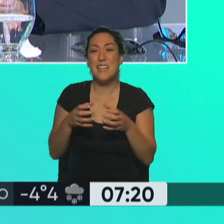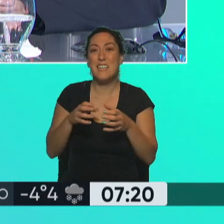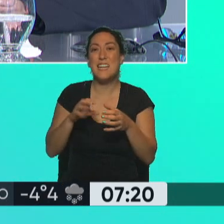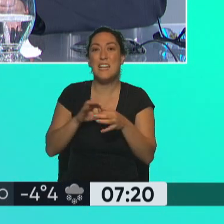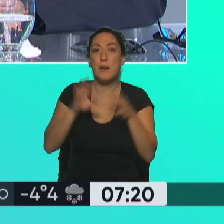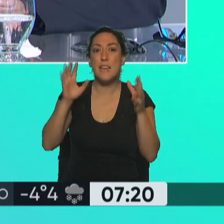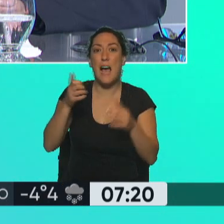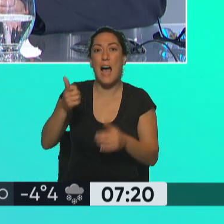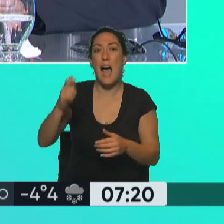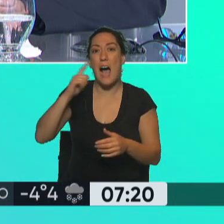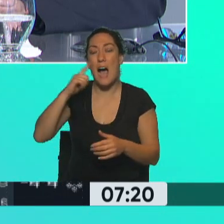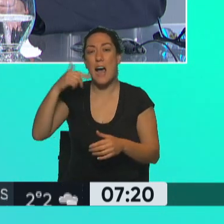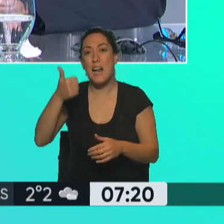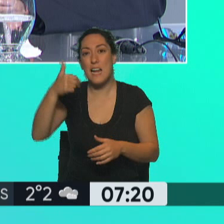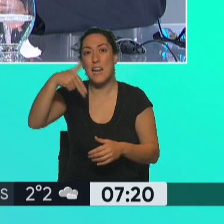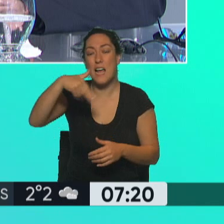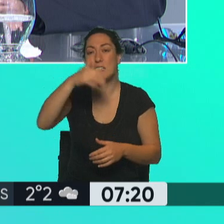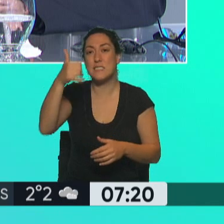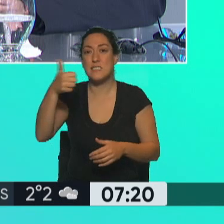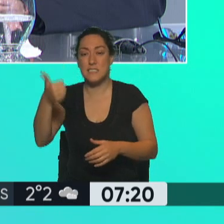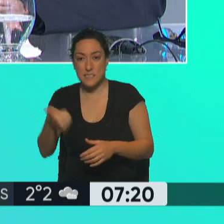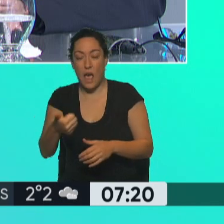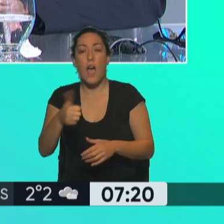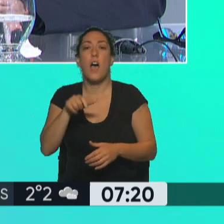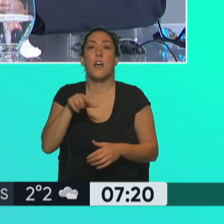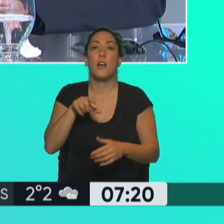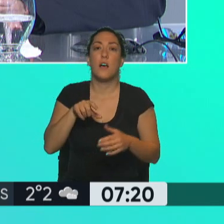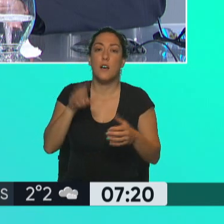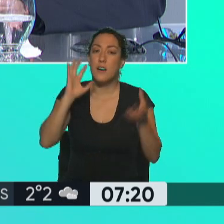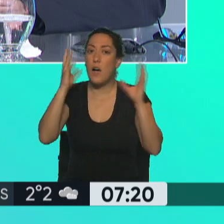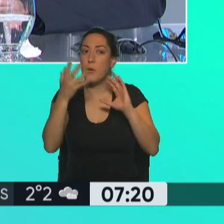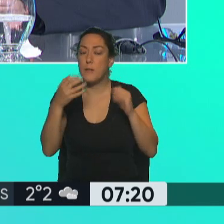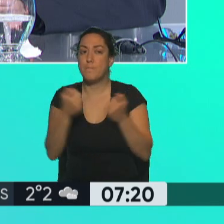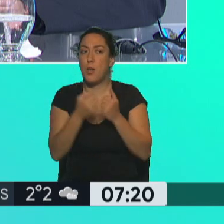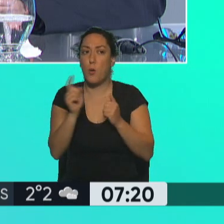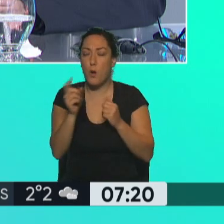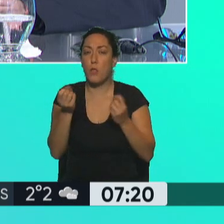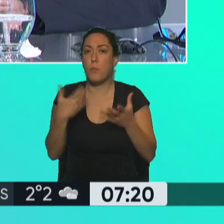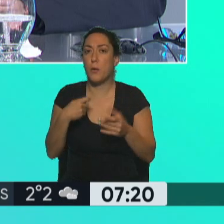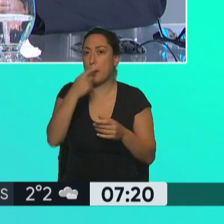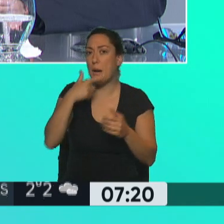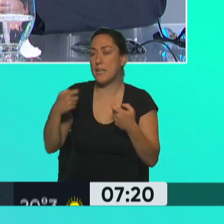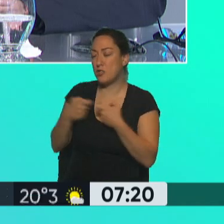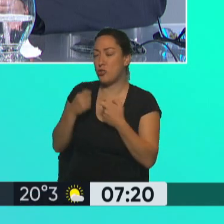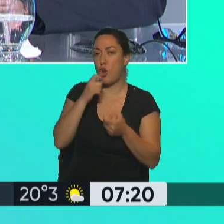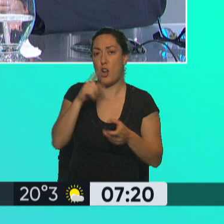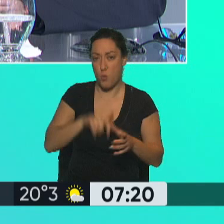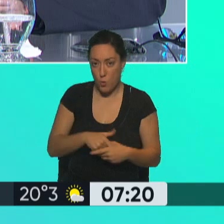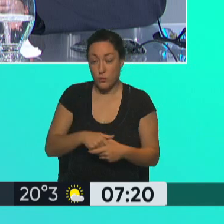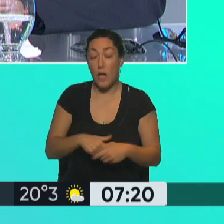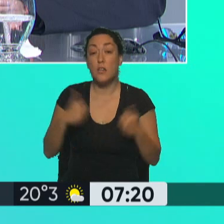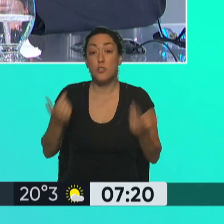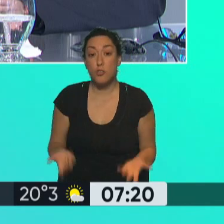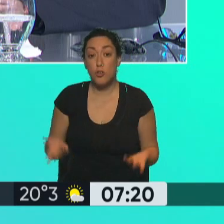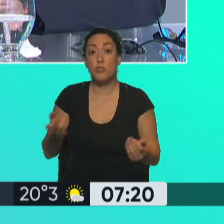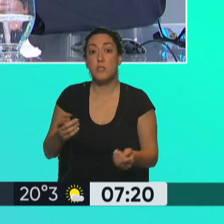anticiparon diferencias con Javier Milei después del acuerdo con Mauricio Macri. Veremos cuál va a ser la reacción a